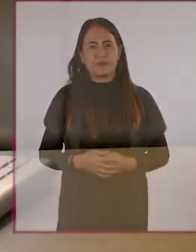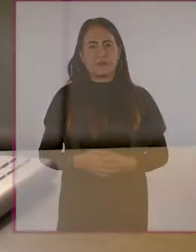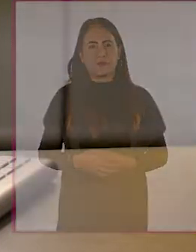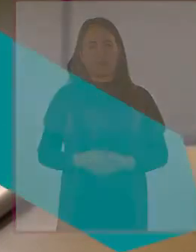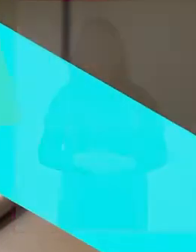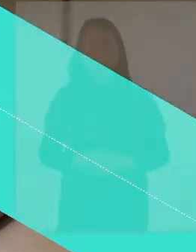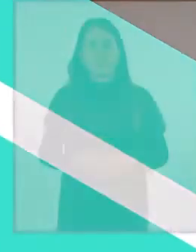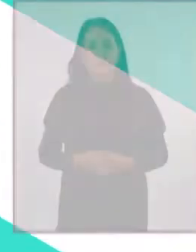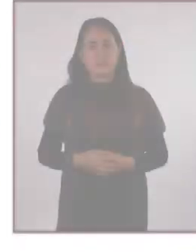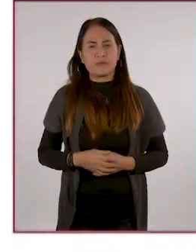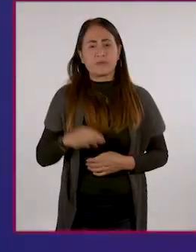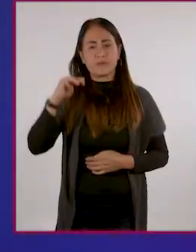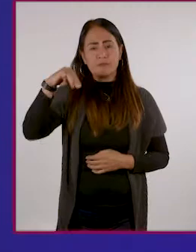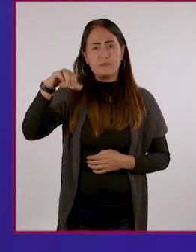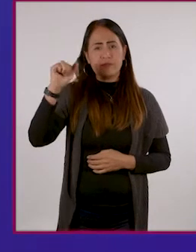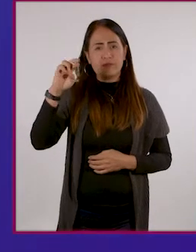datos.